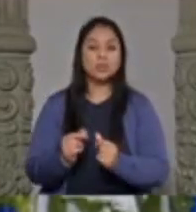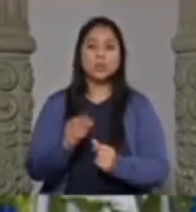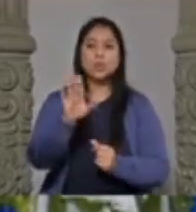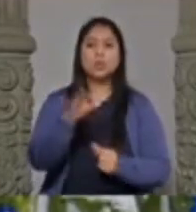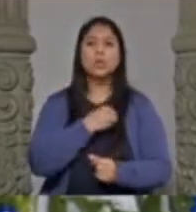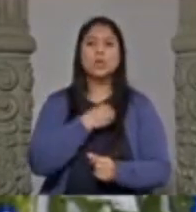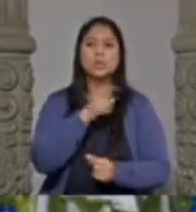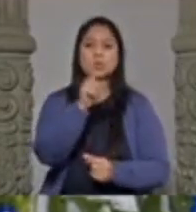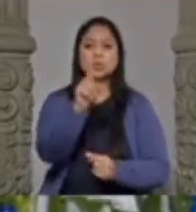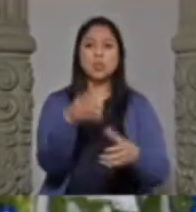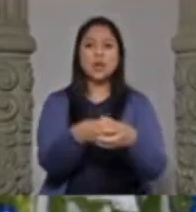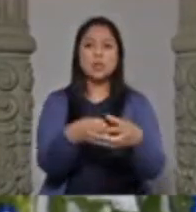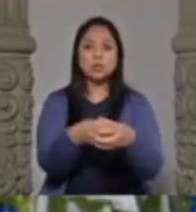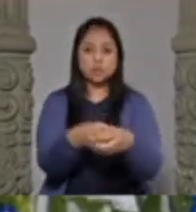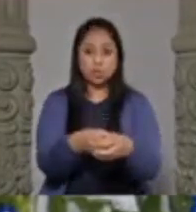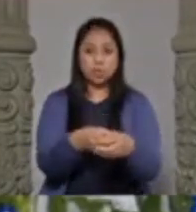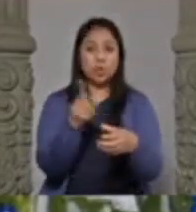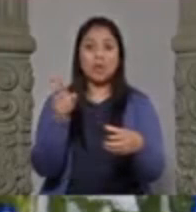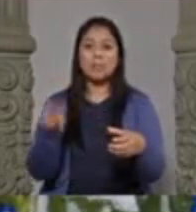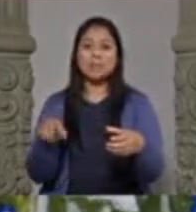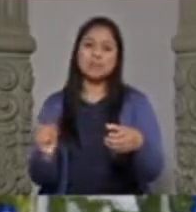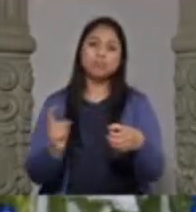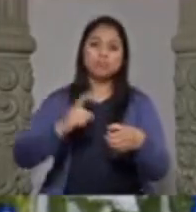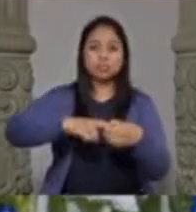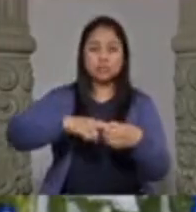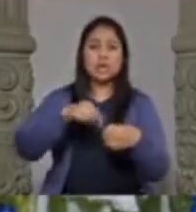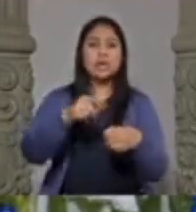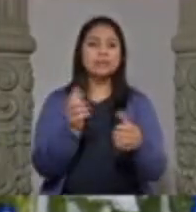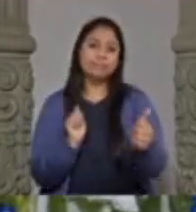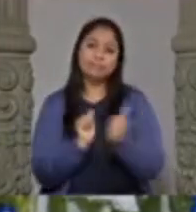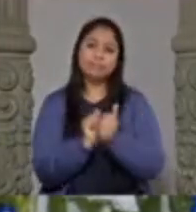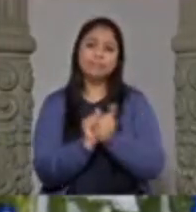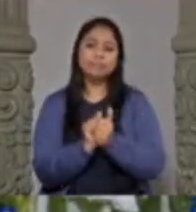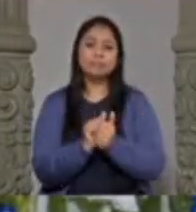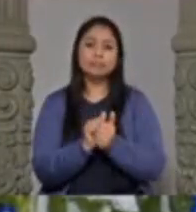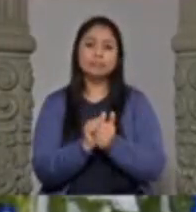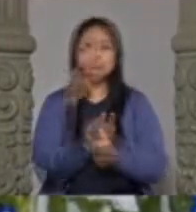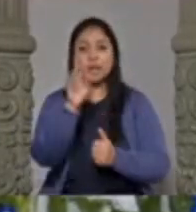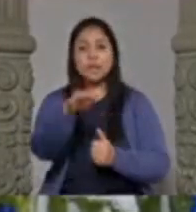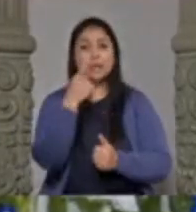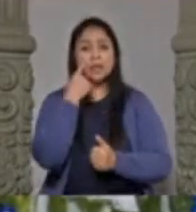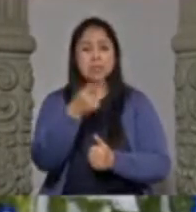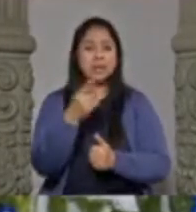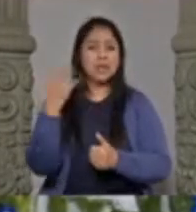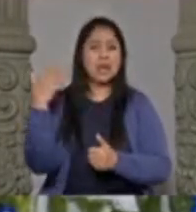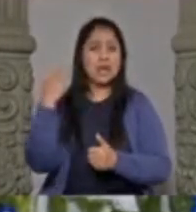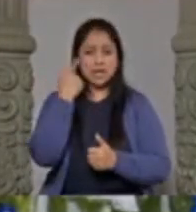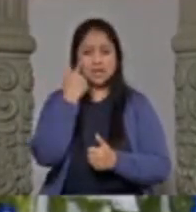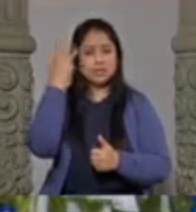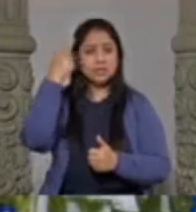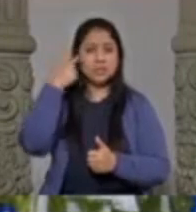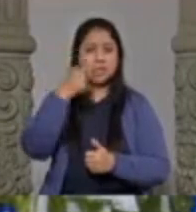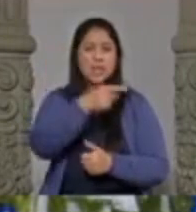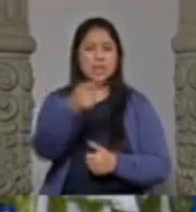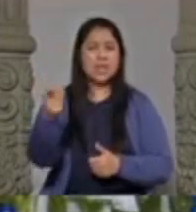Quisiéramos una comisión de verificación presupuestaria que nos acompañe. Miren, en los últimos días se dice, porque